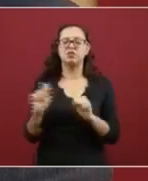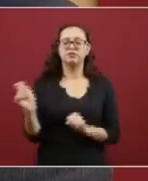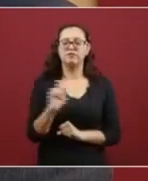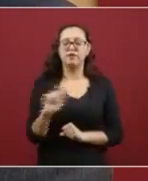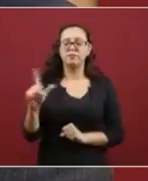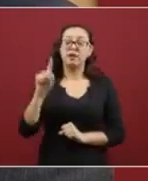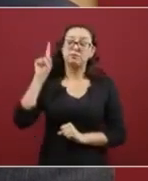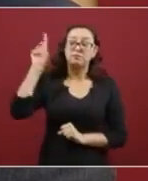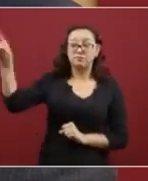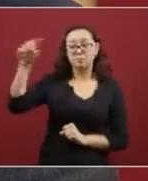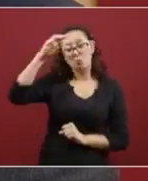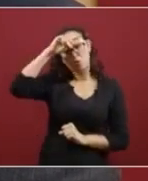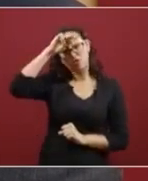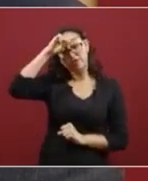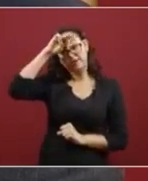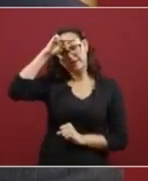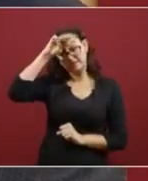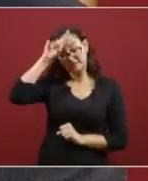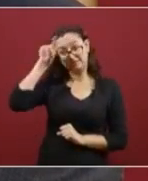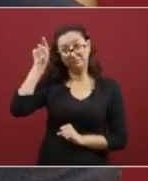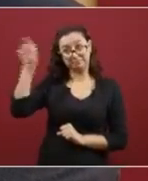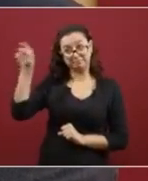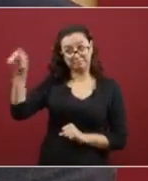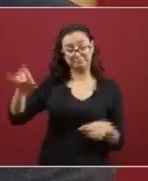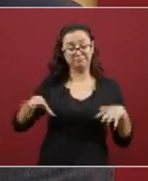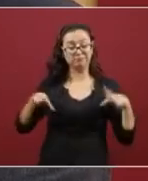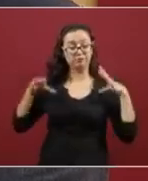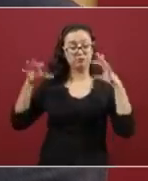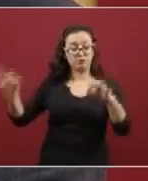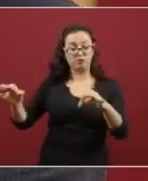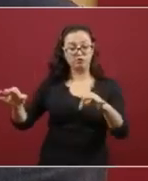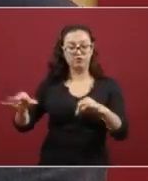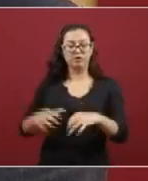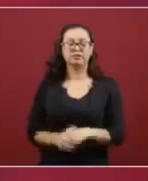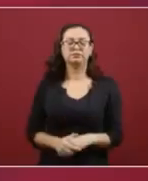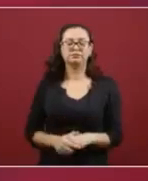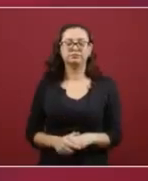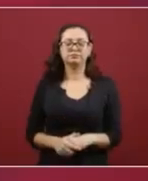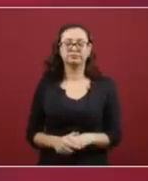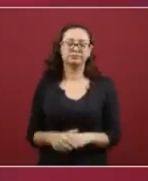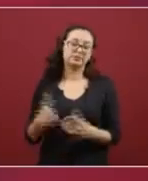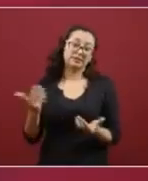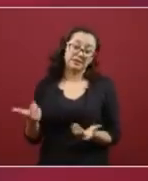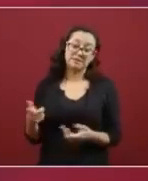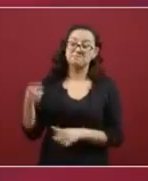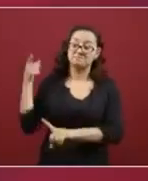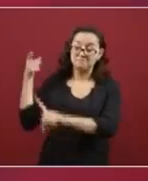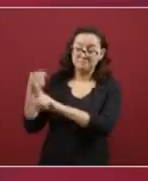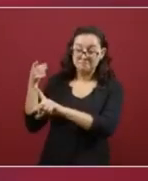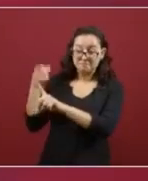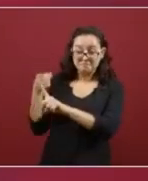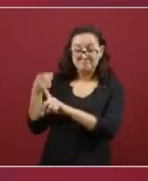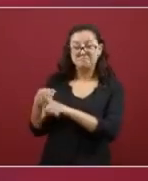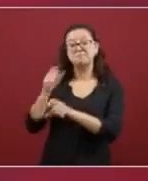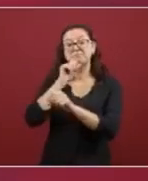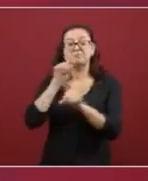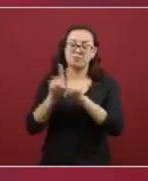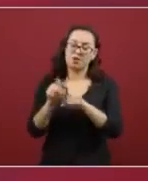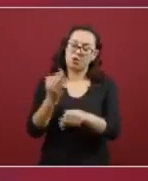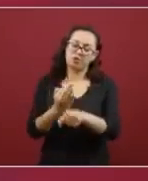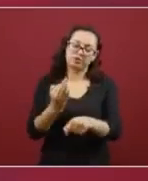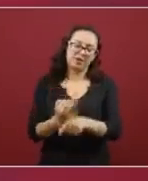Monterrey. Y él también, aprovecho para agradecerle